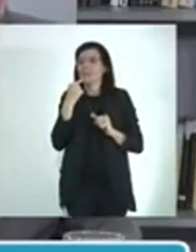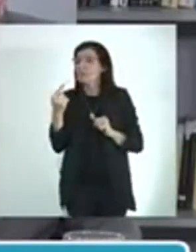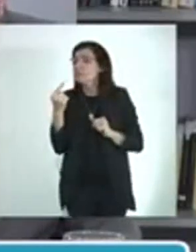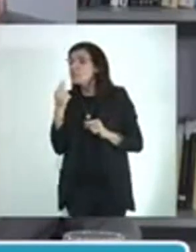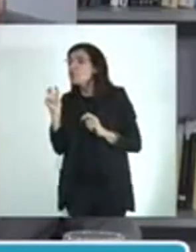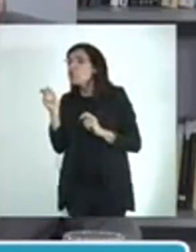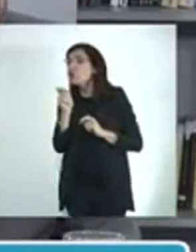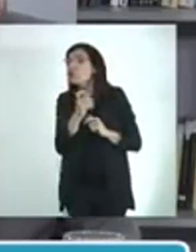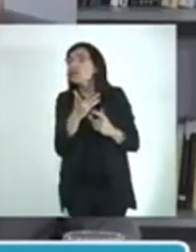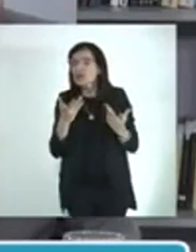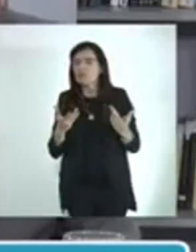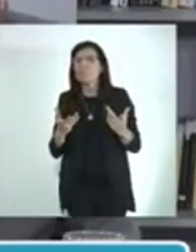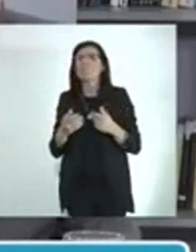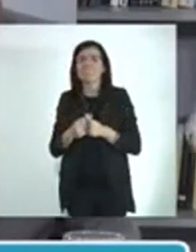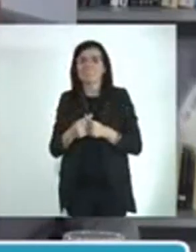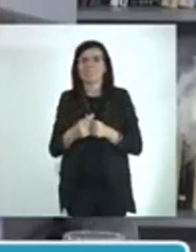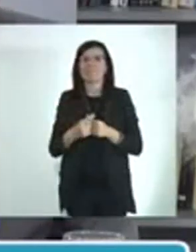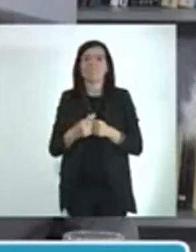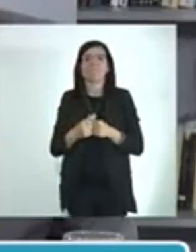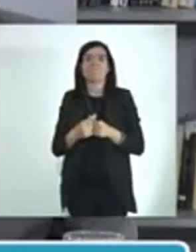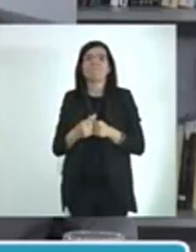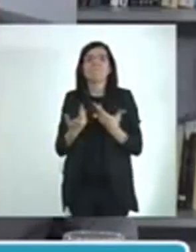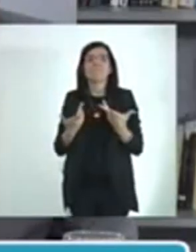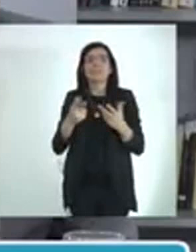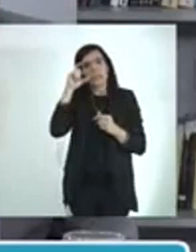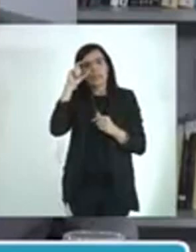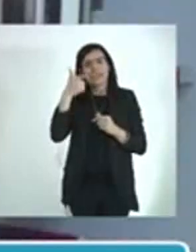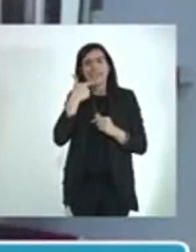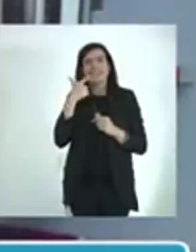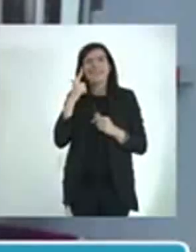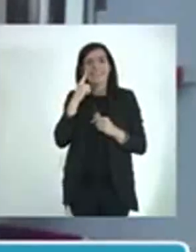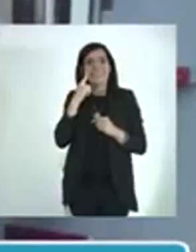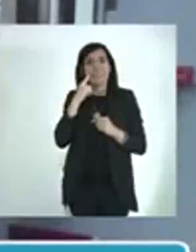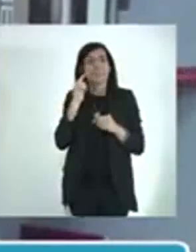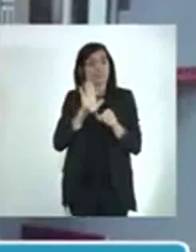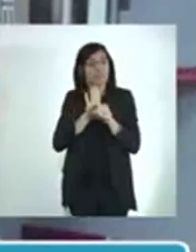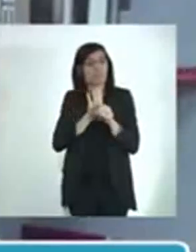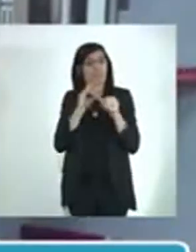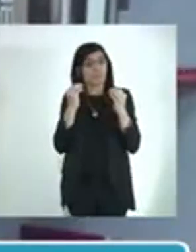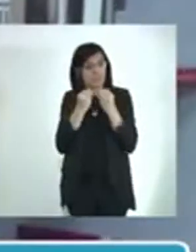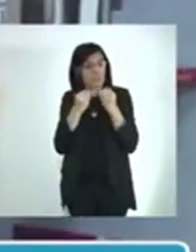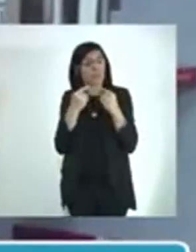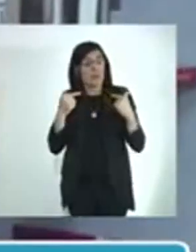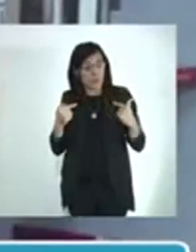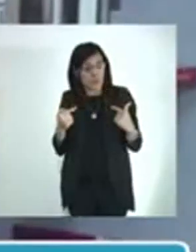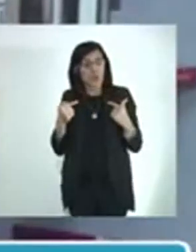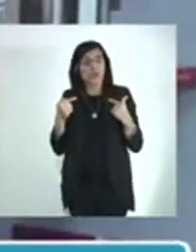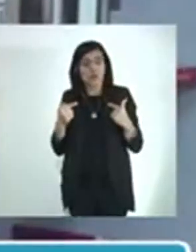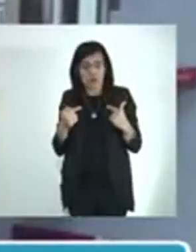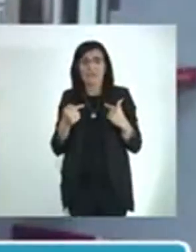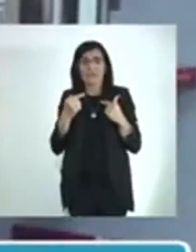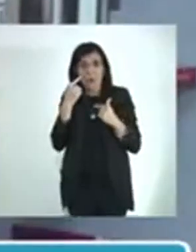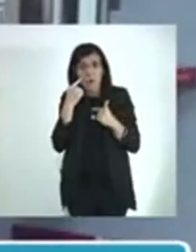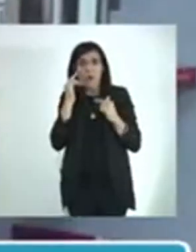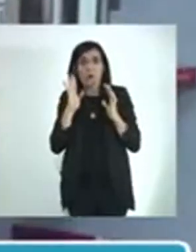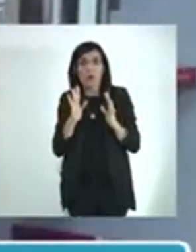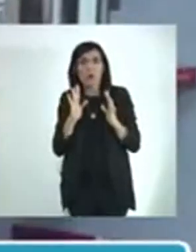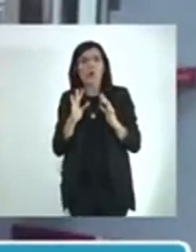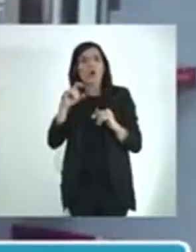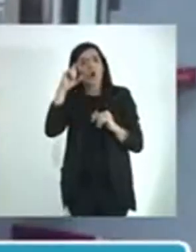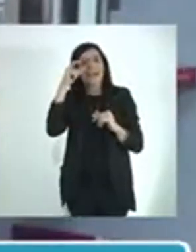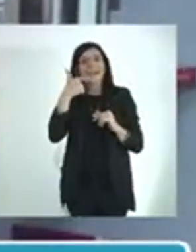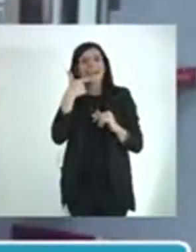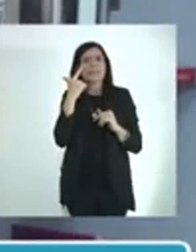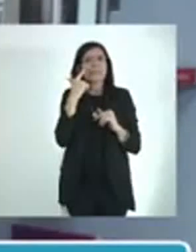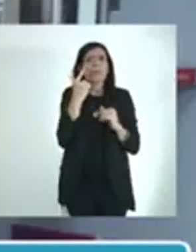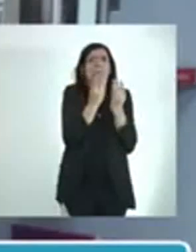¿Licenciada o licenciado? O licenciado. Muy bien. La ESI es muchas cosas. Nosotros decimos siempre, es una oportunidad para